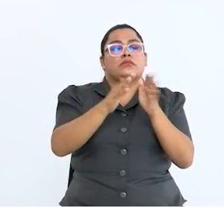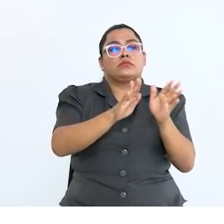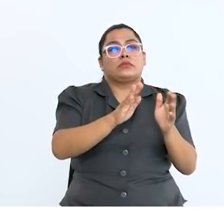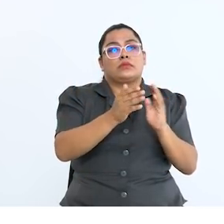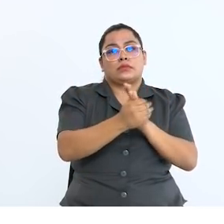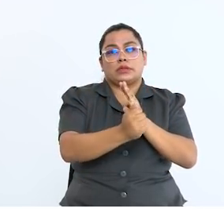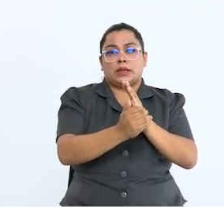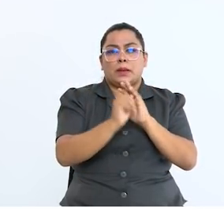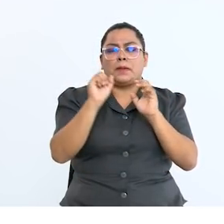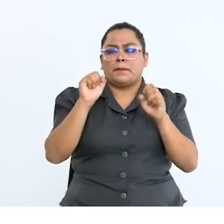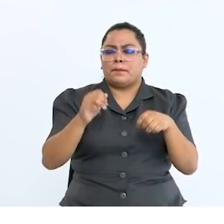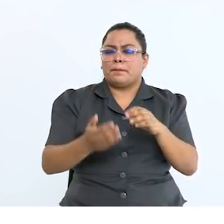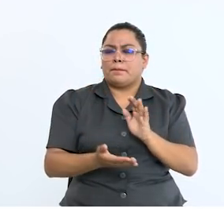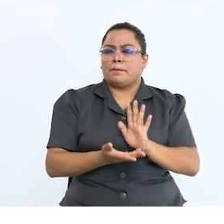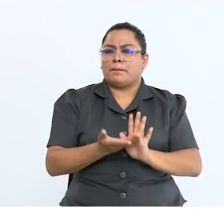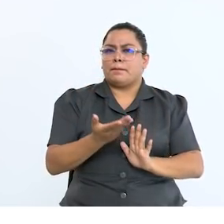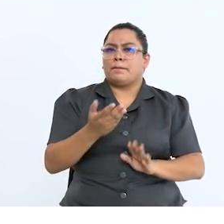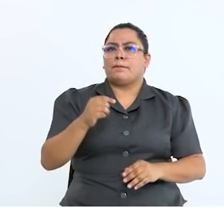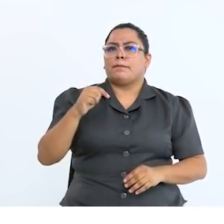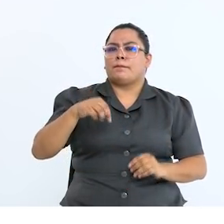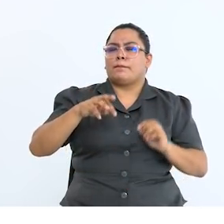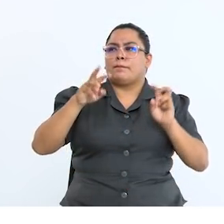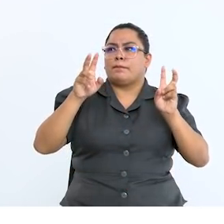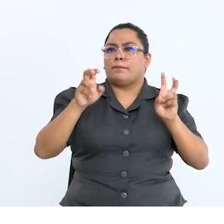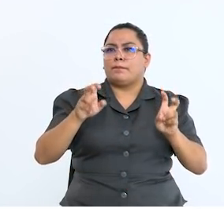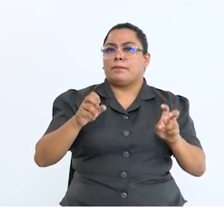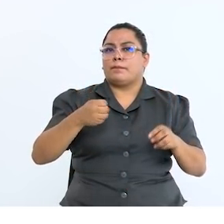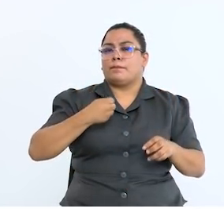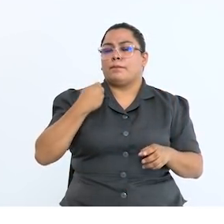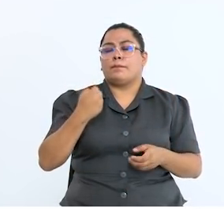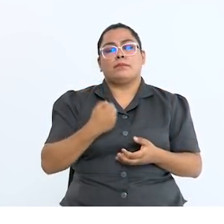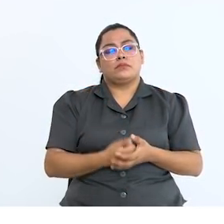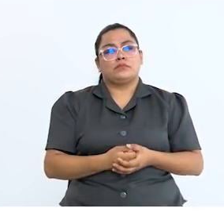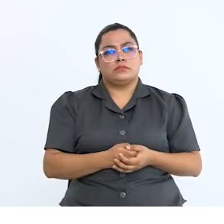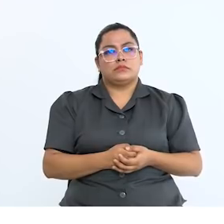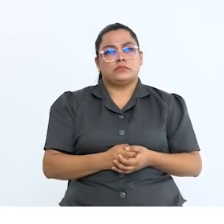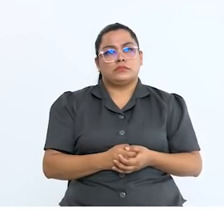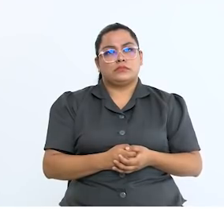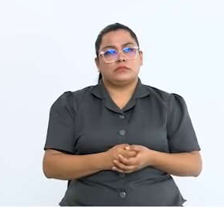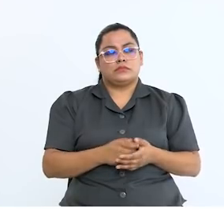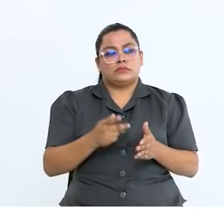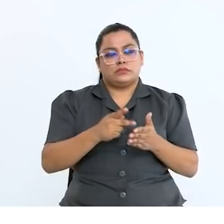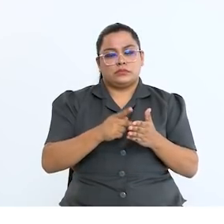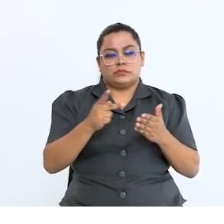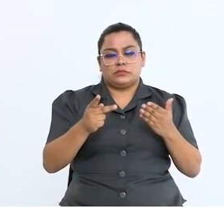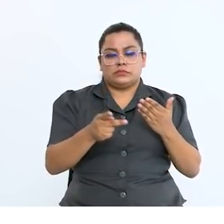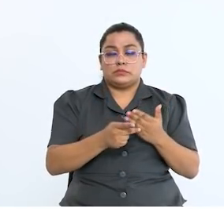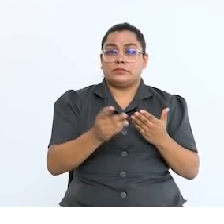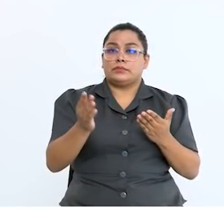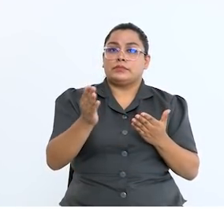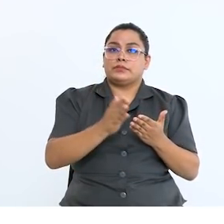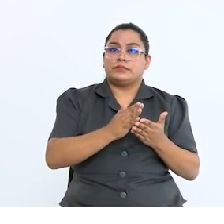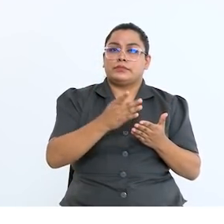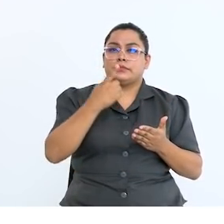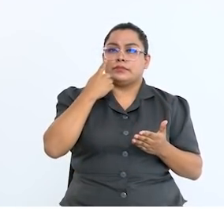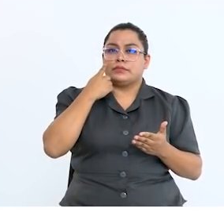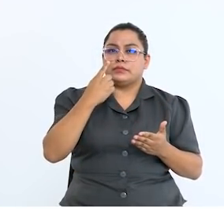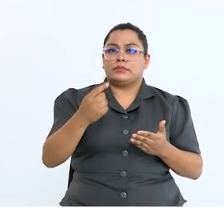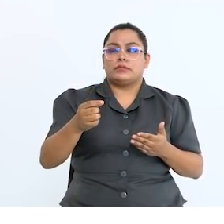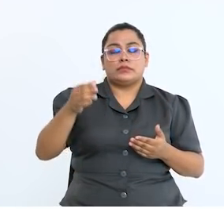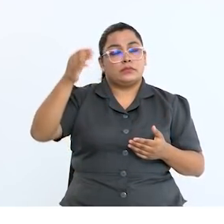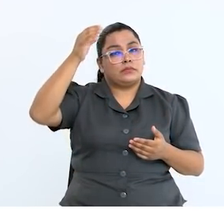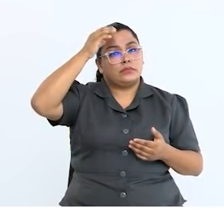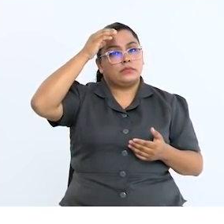propias competencias que se esperan desarrollar a lo largo de cada contenido priorizado. En el programa de estudio